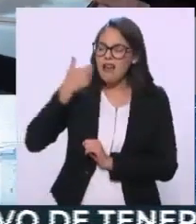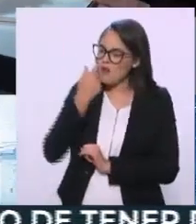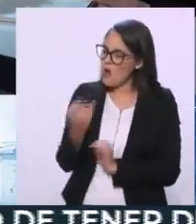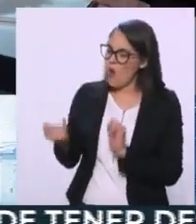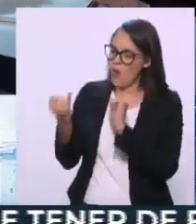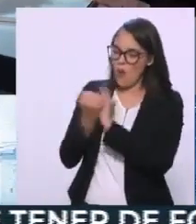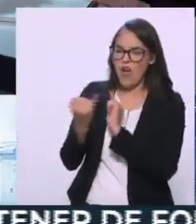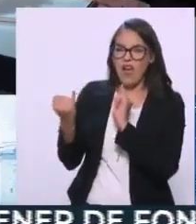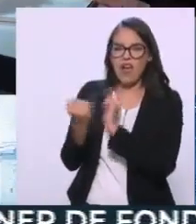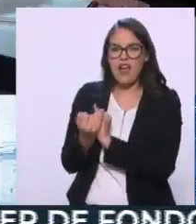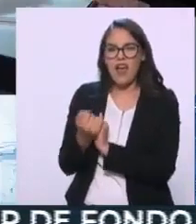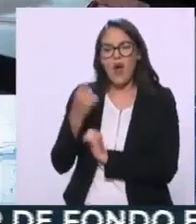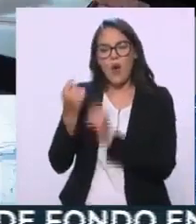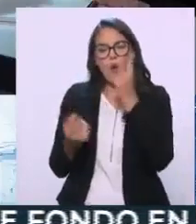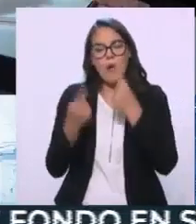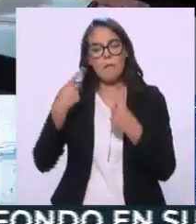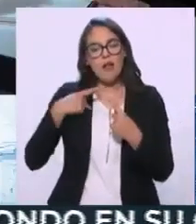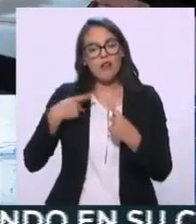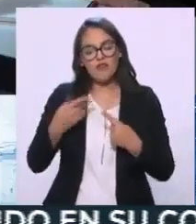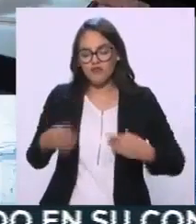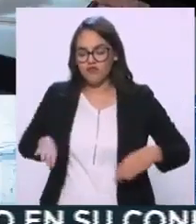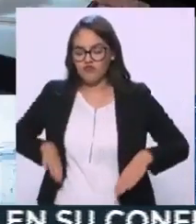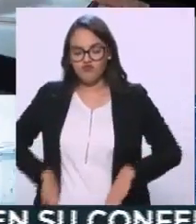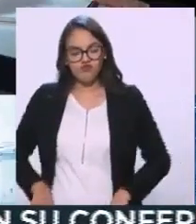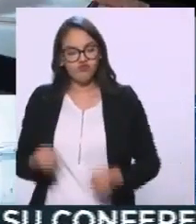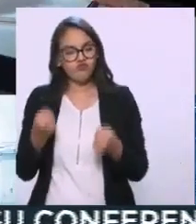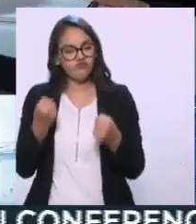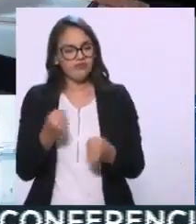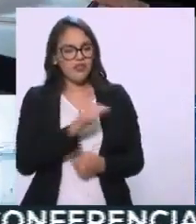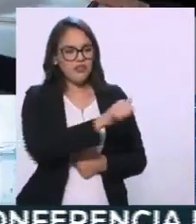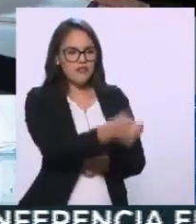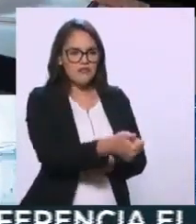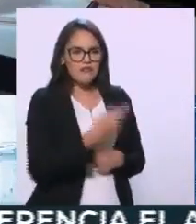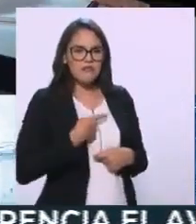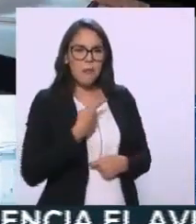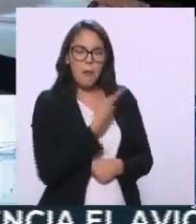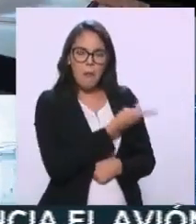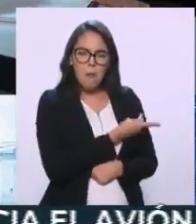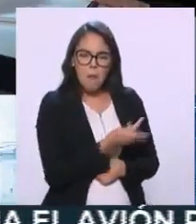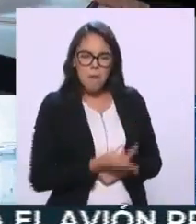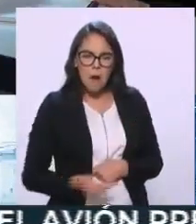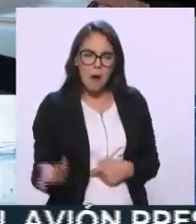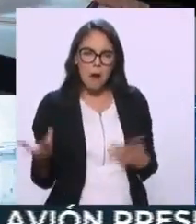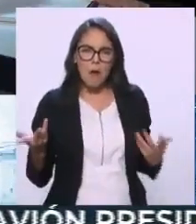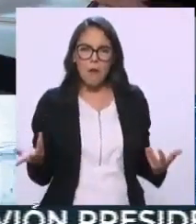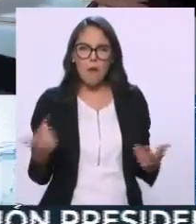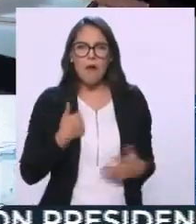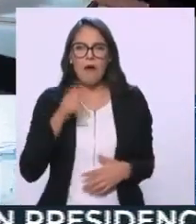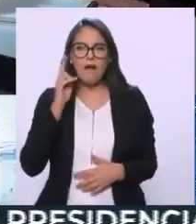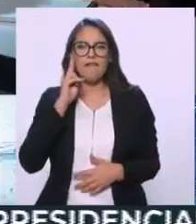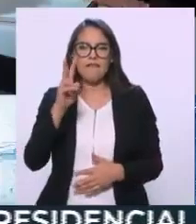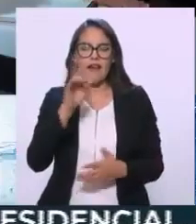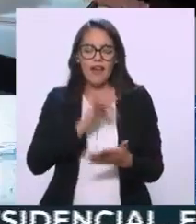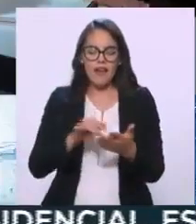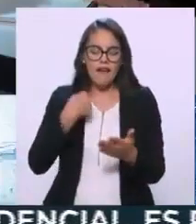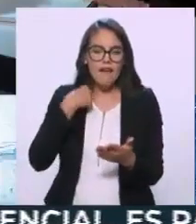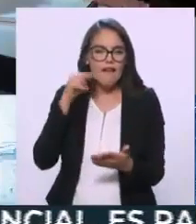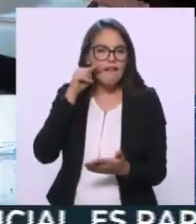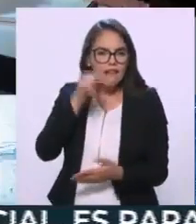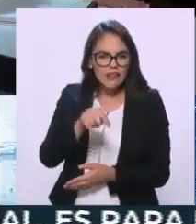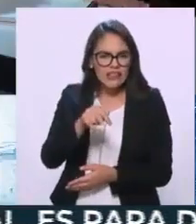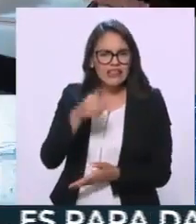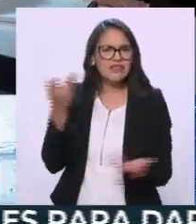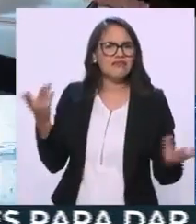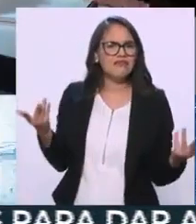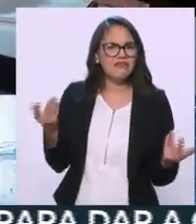que enriqueció a unos cuantos, empobreciendo a un país muy rico. Yo lo he leído de usted, Jorge, se pregunta qué es